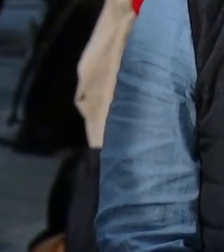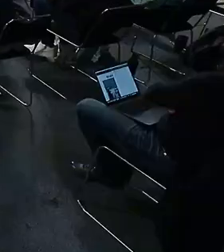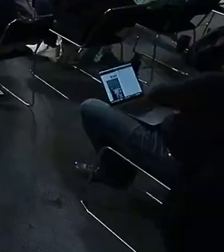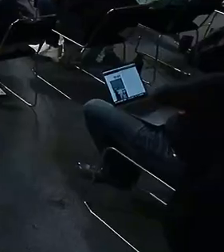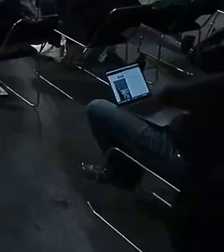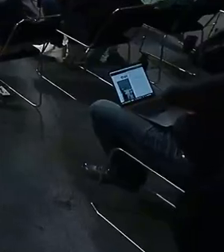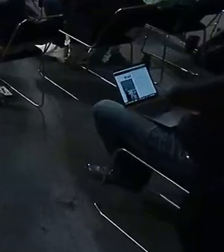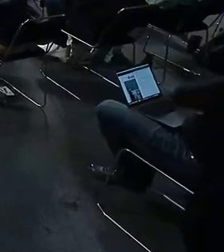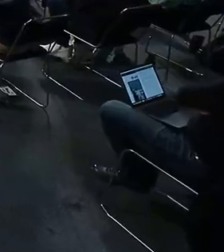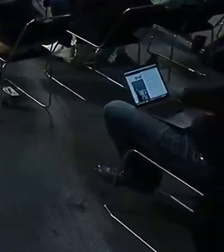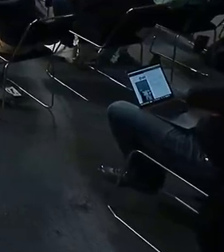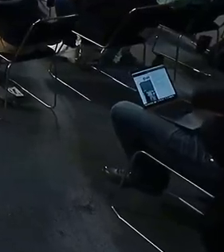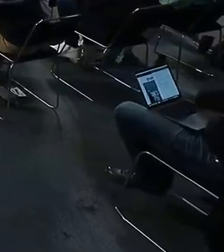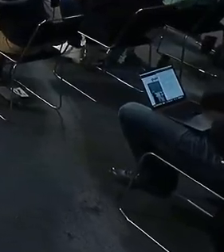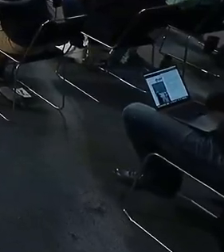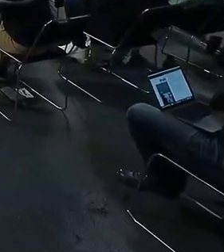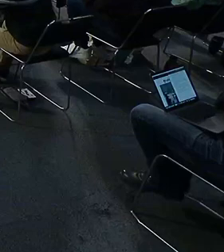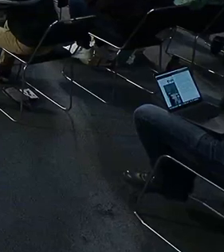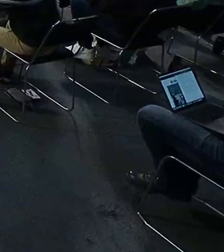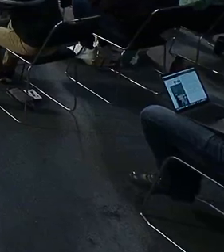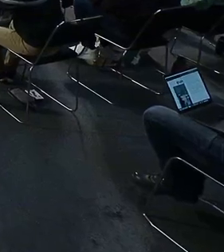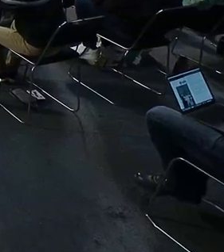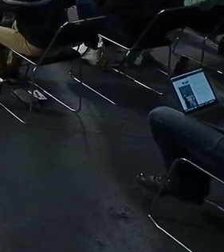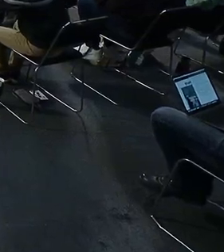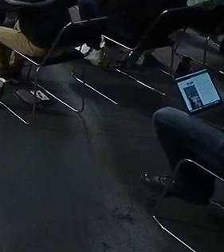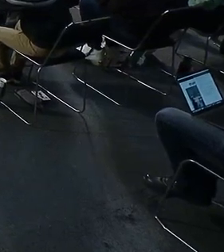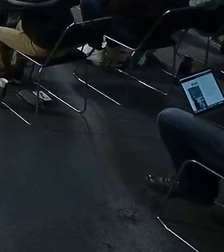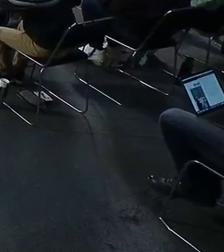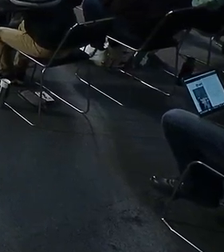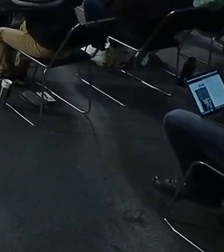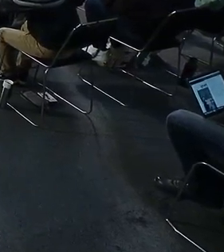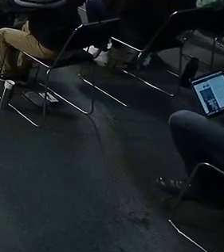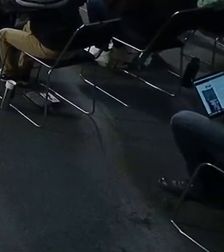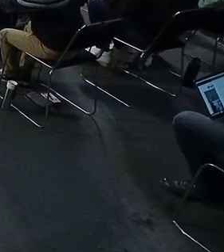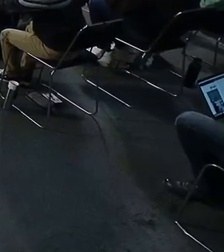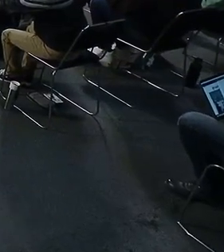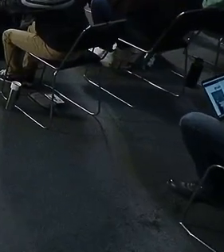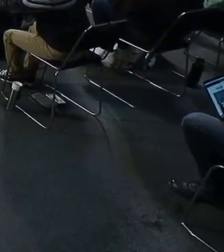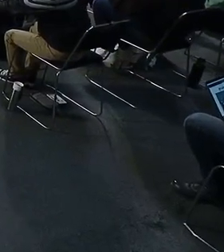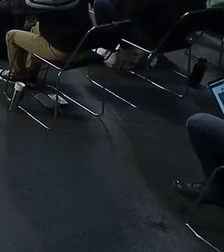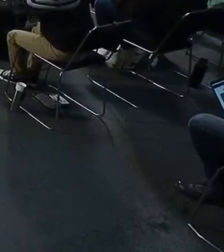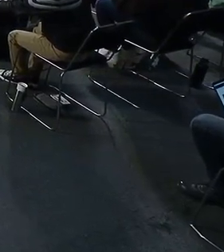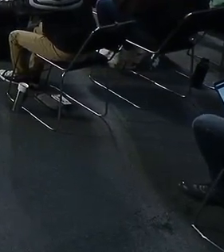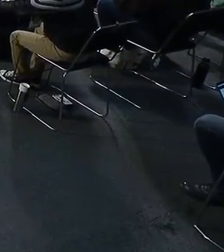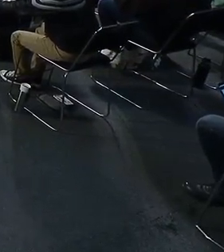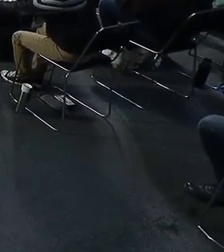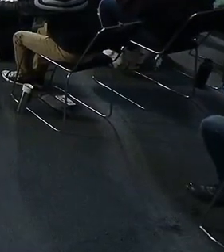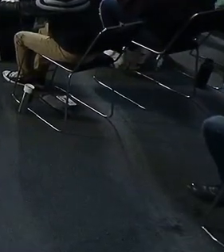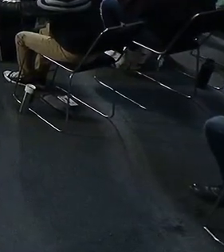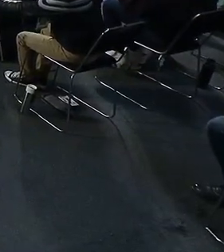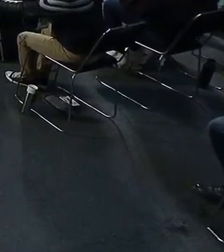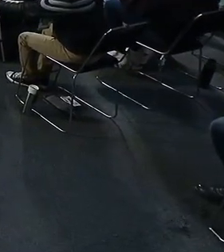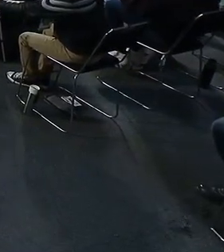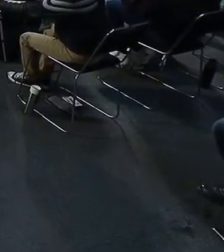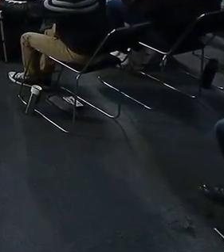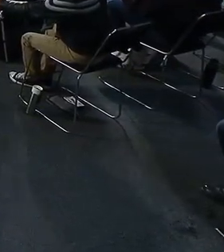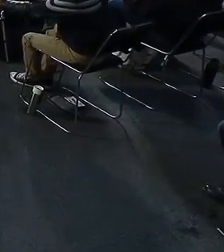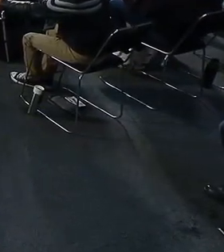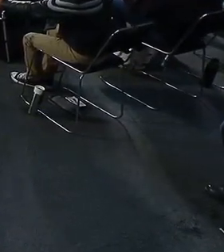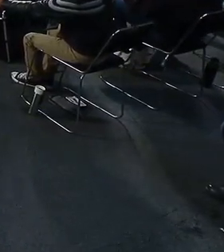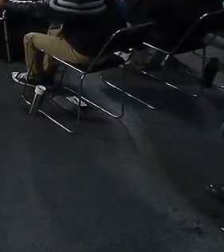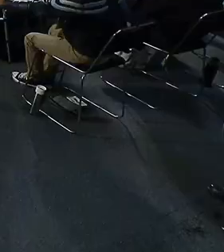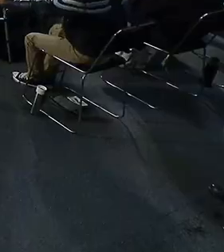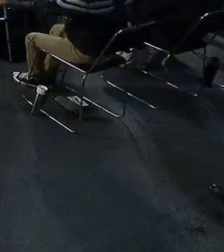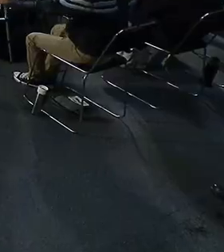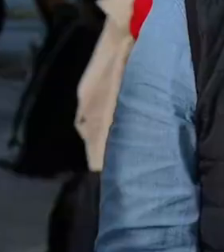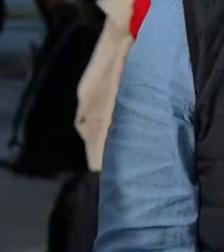¿dónde quedaría o dónde iría a parar ese capital humano? En tercer punto, ¿qué